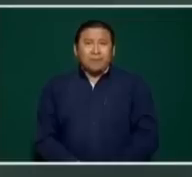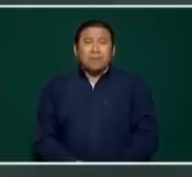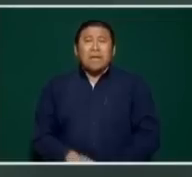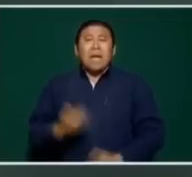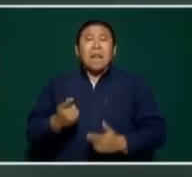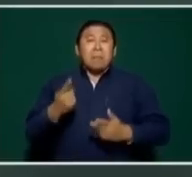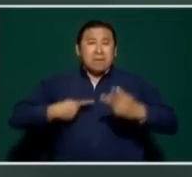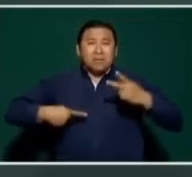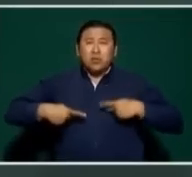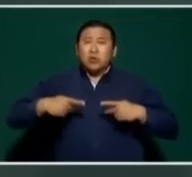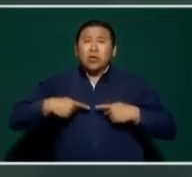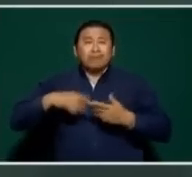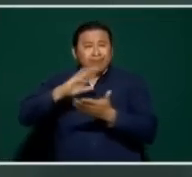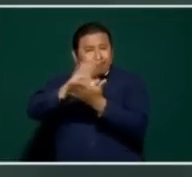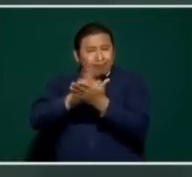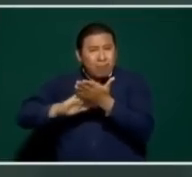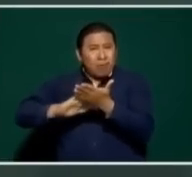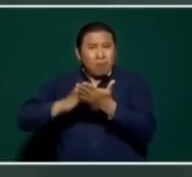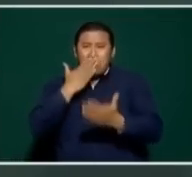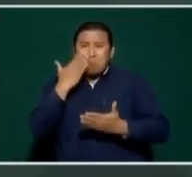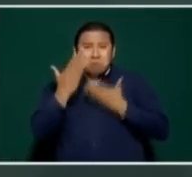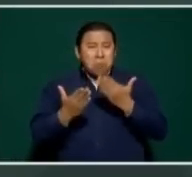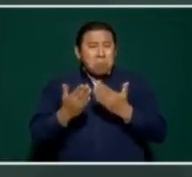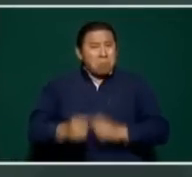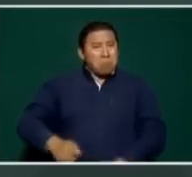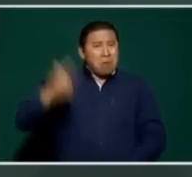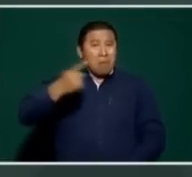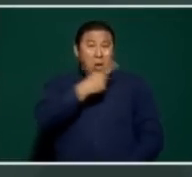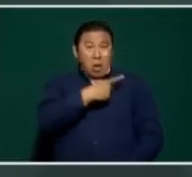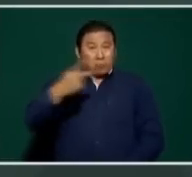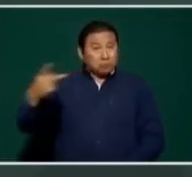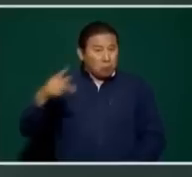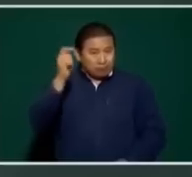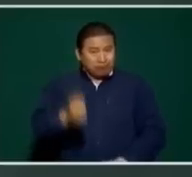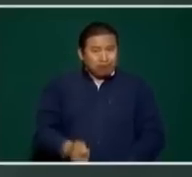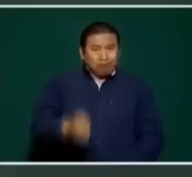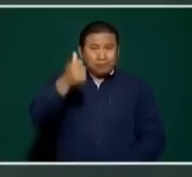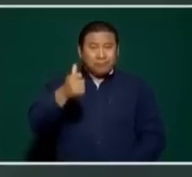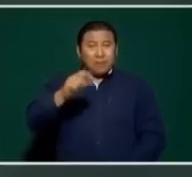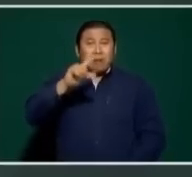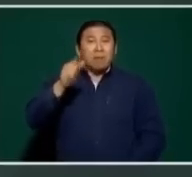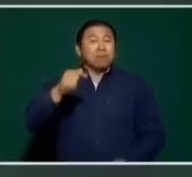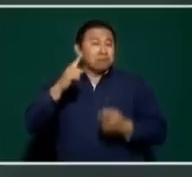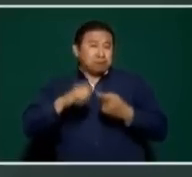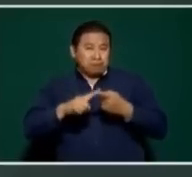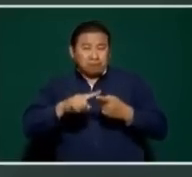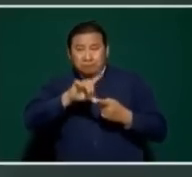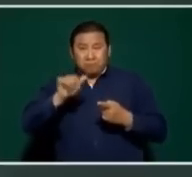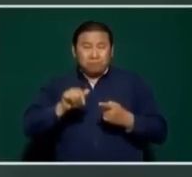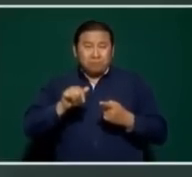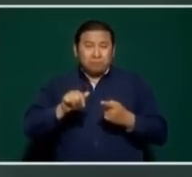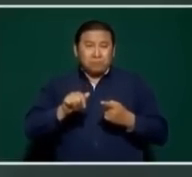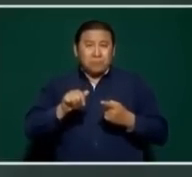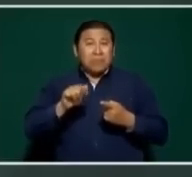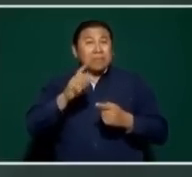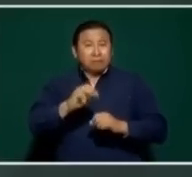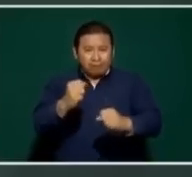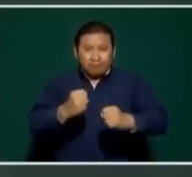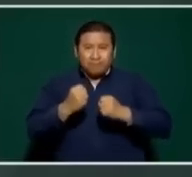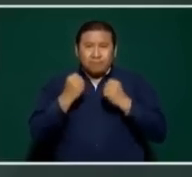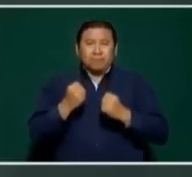la gente humilde, por el bien de todos, primero los pobres. Les puedo